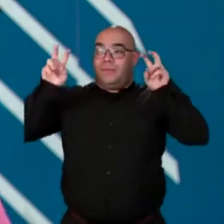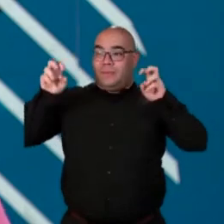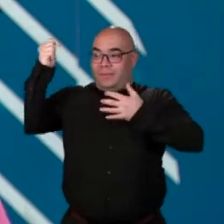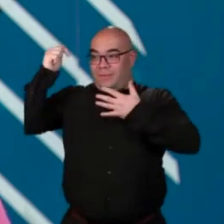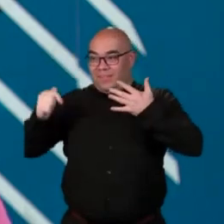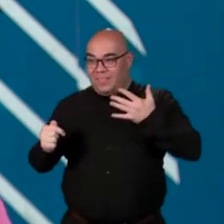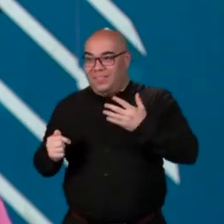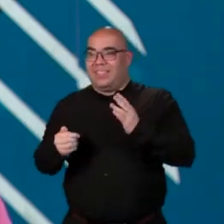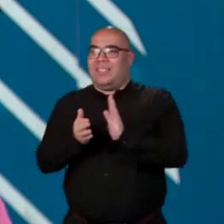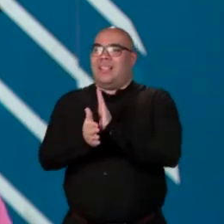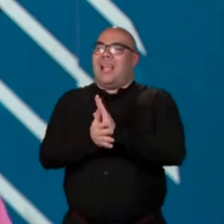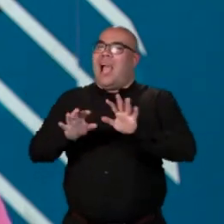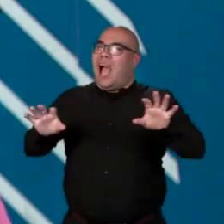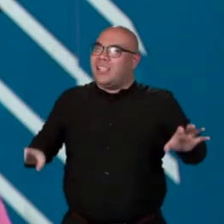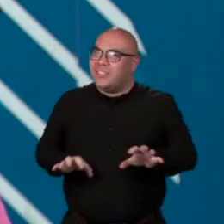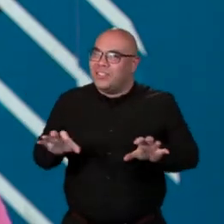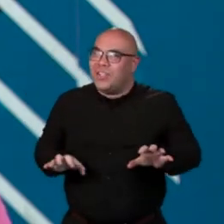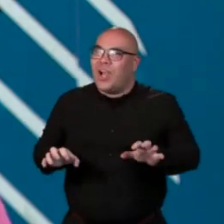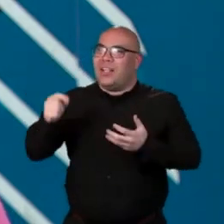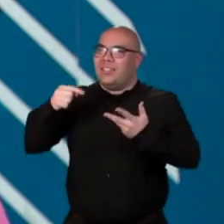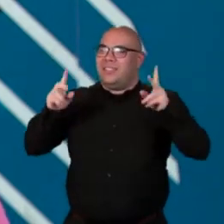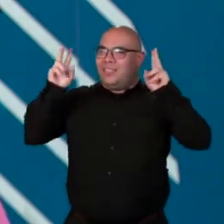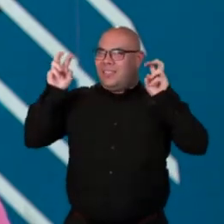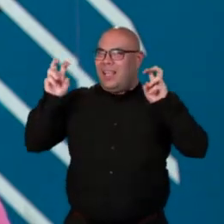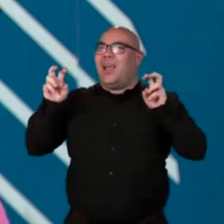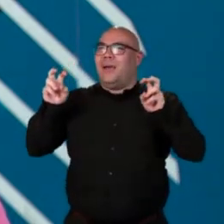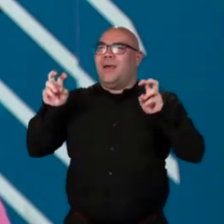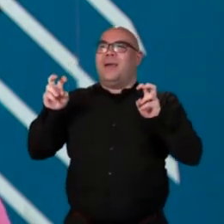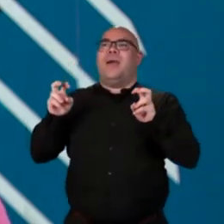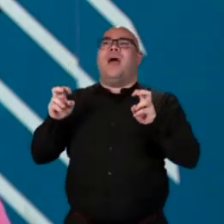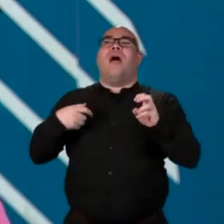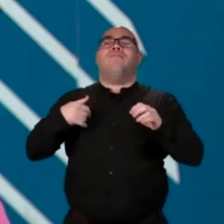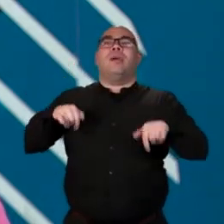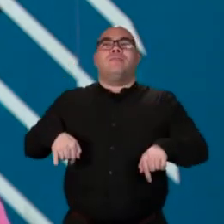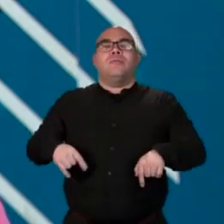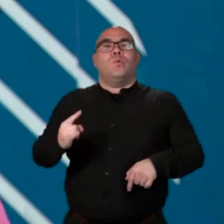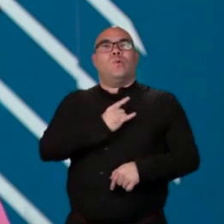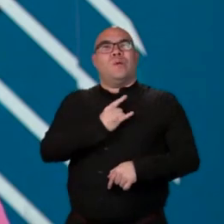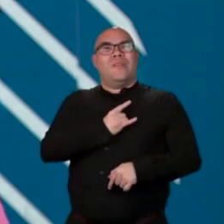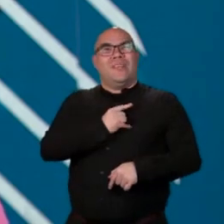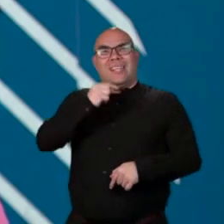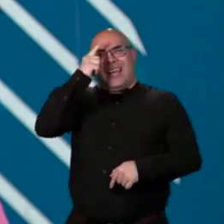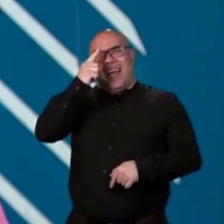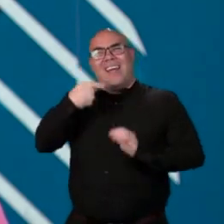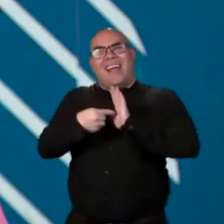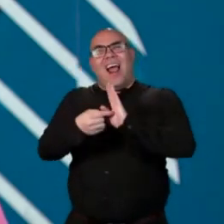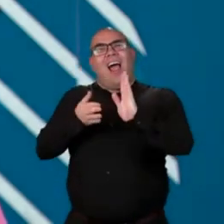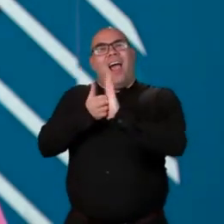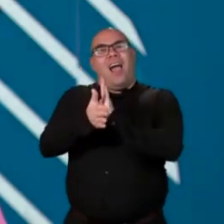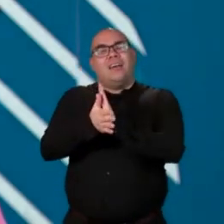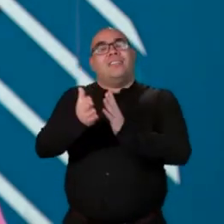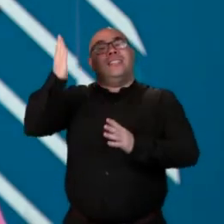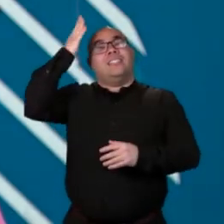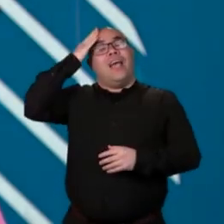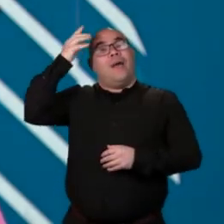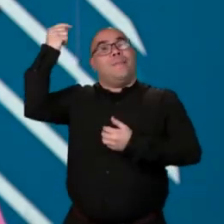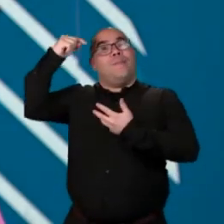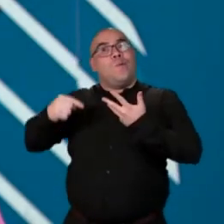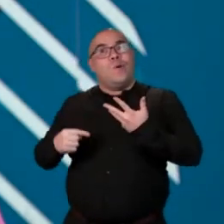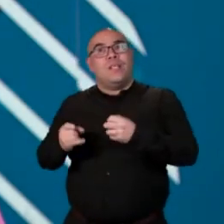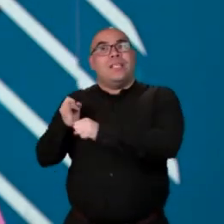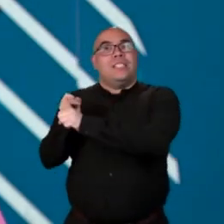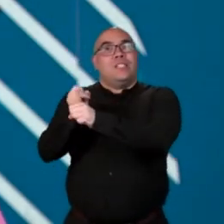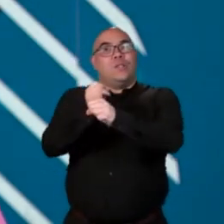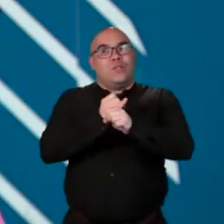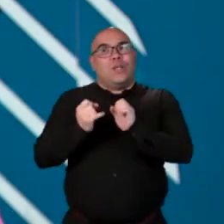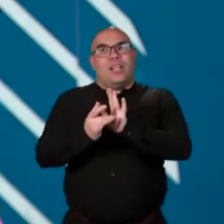y de acciones que se hacen desde la Javeriana y también que sabemos que muchas instituciones han venido